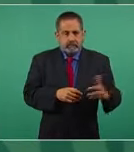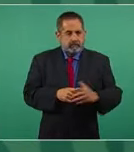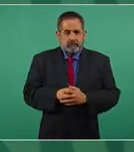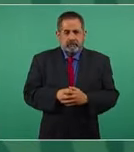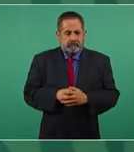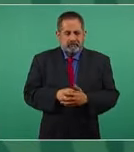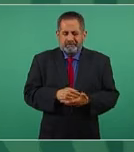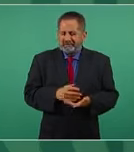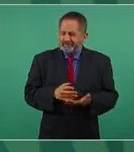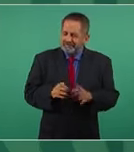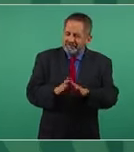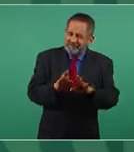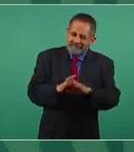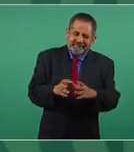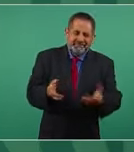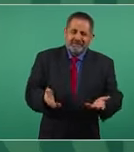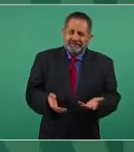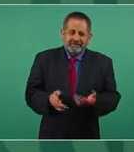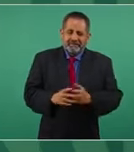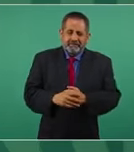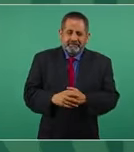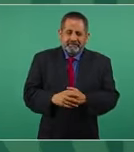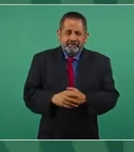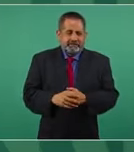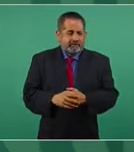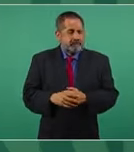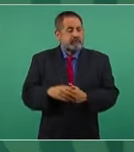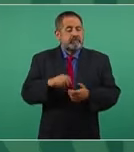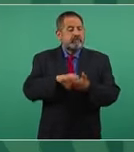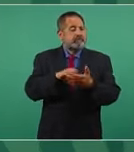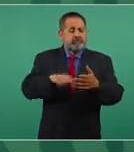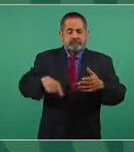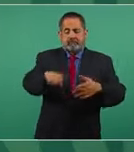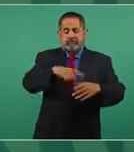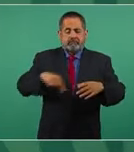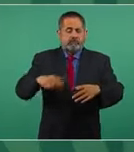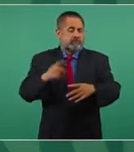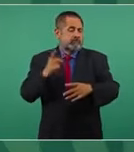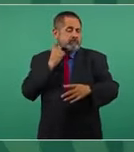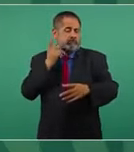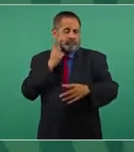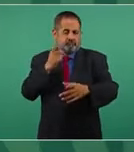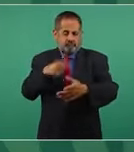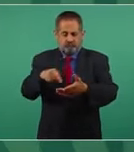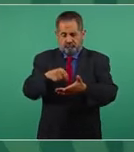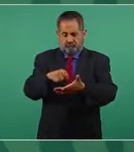no es posible que el Poder Legislativo